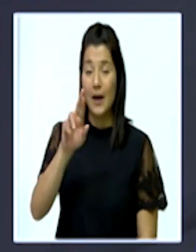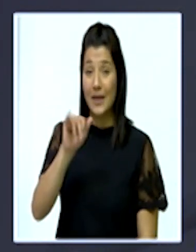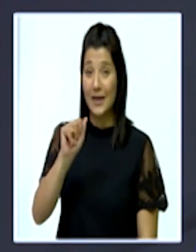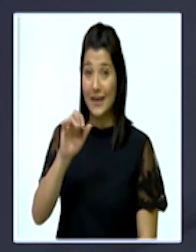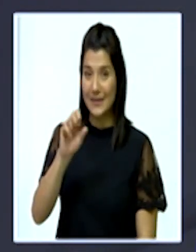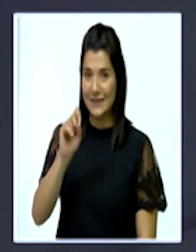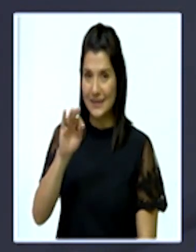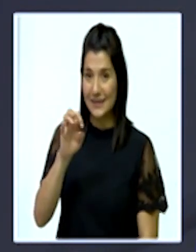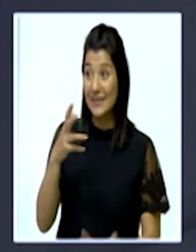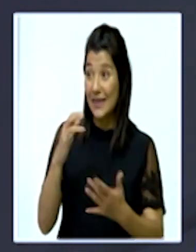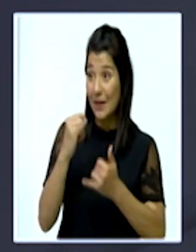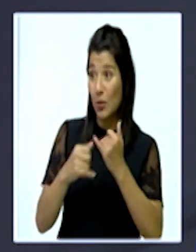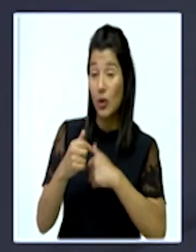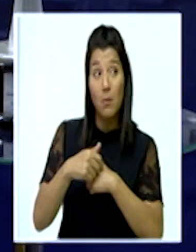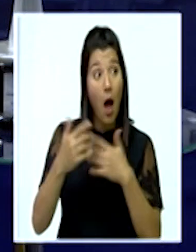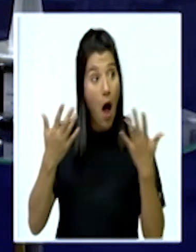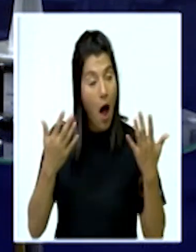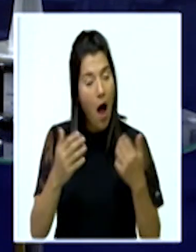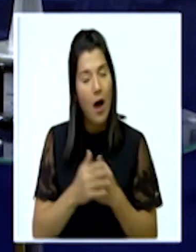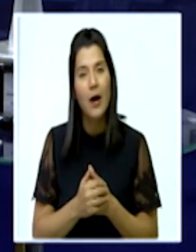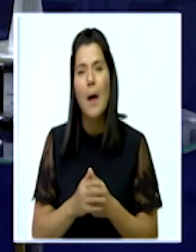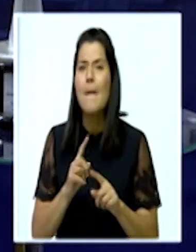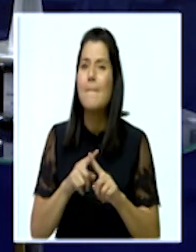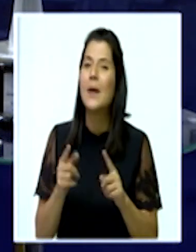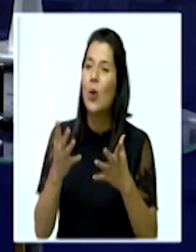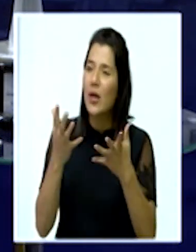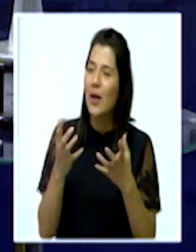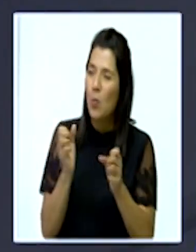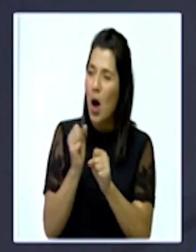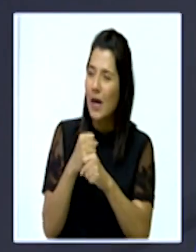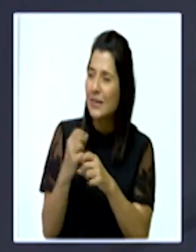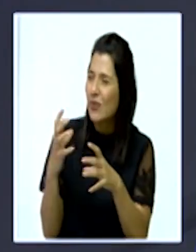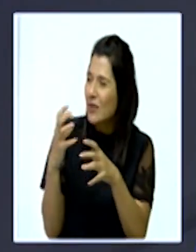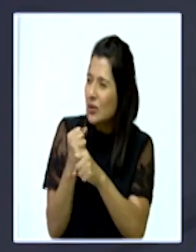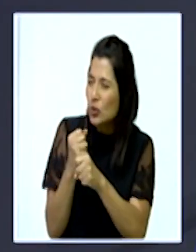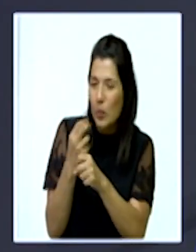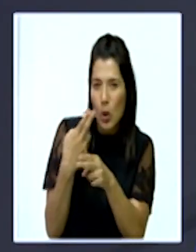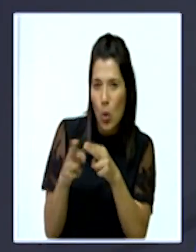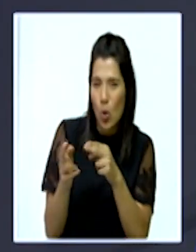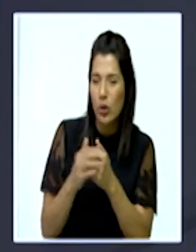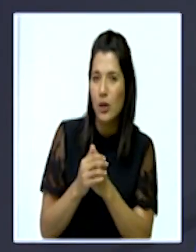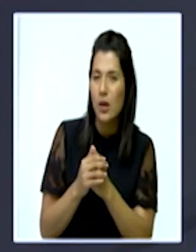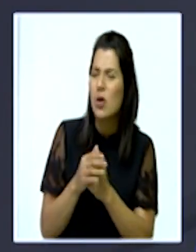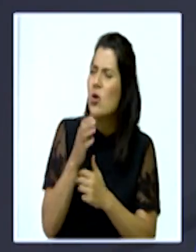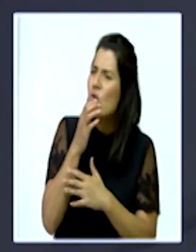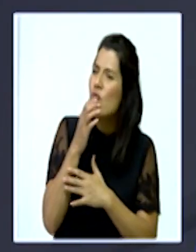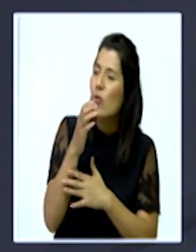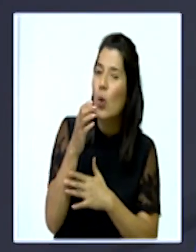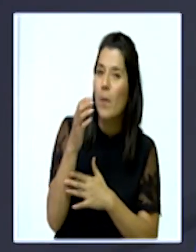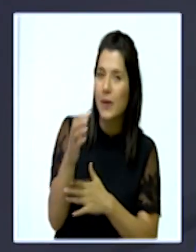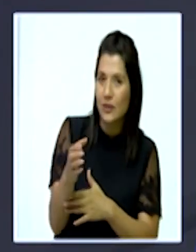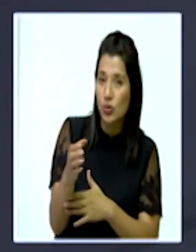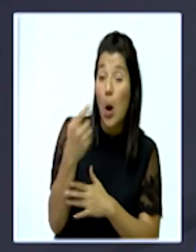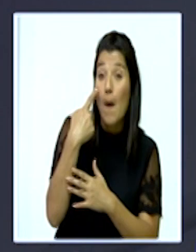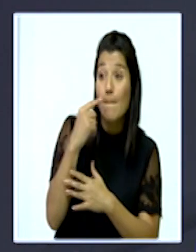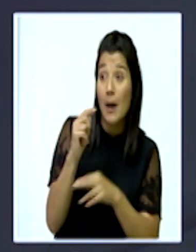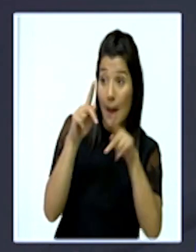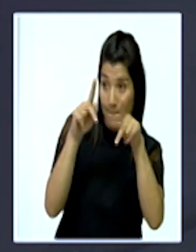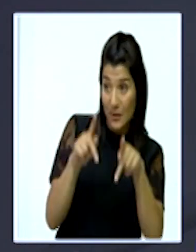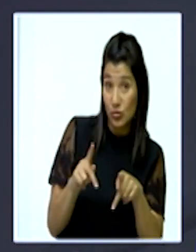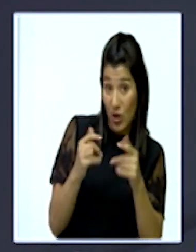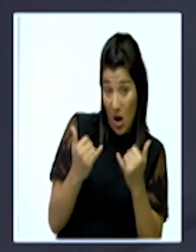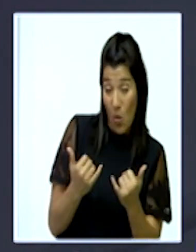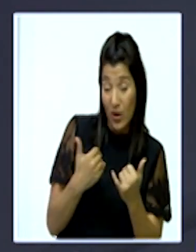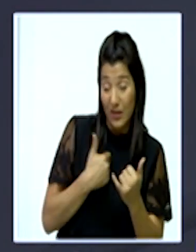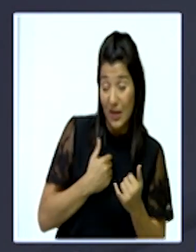el tiempo rapidísimo, pero bueno, queremos hacer un resumen así súper chiquitito nada más. Recomendaciones tanto para la persona que está viviendo